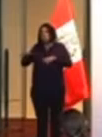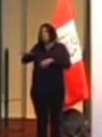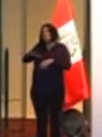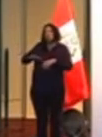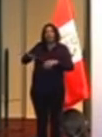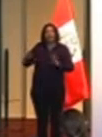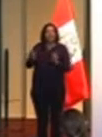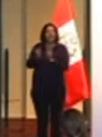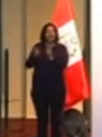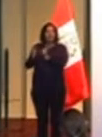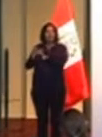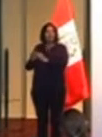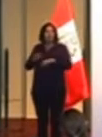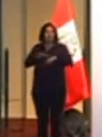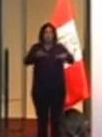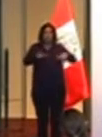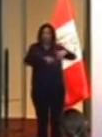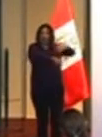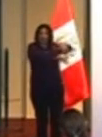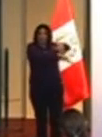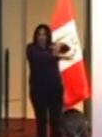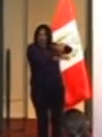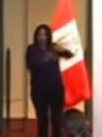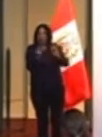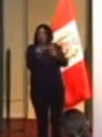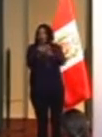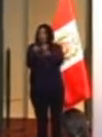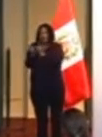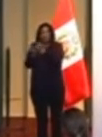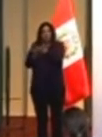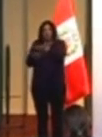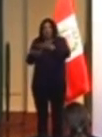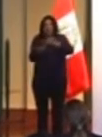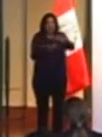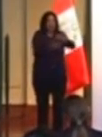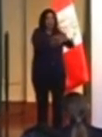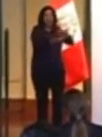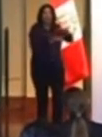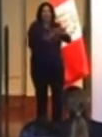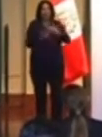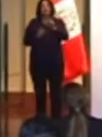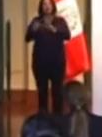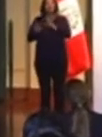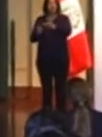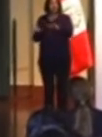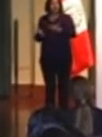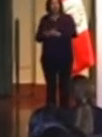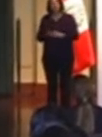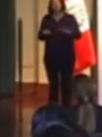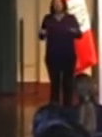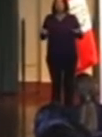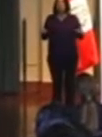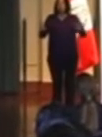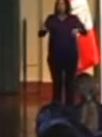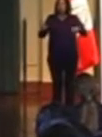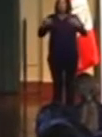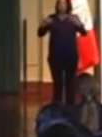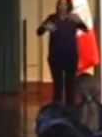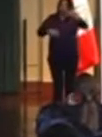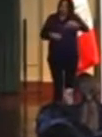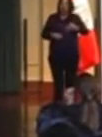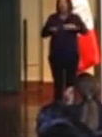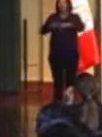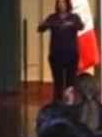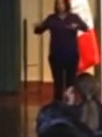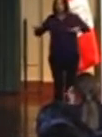de encuentro. Los espacios públicos son ese lugar de encuentro e intercambio entre ciudadanos y cuando tenemos verdaderos